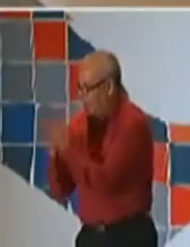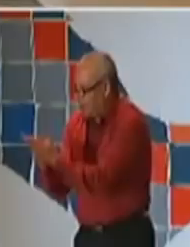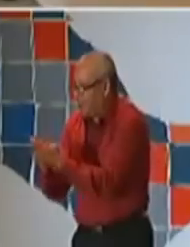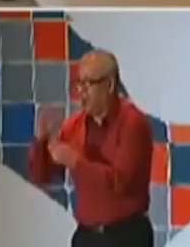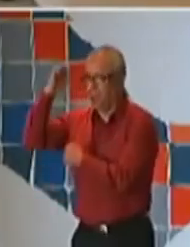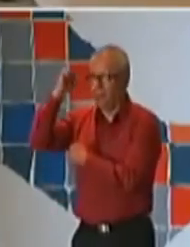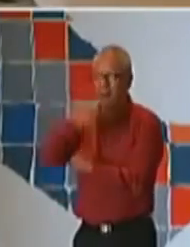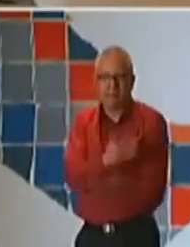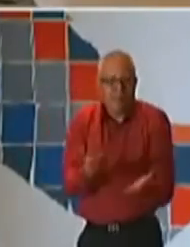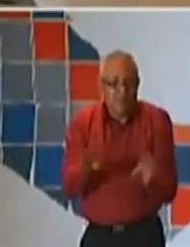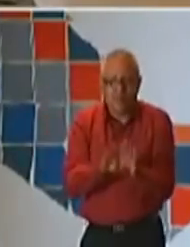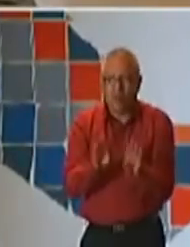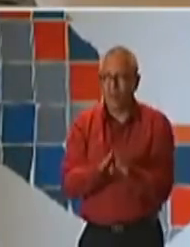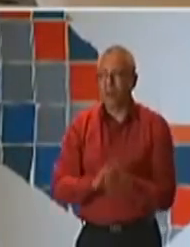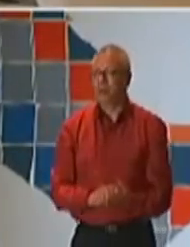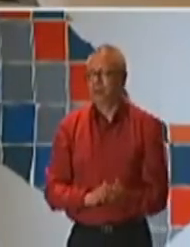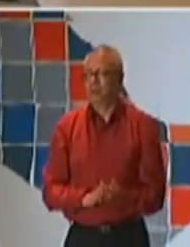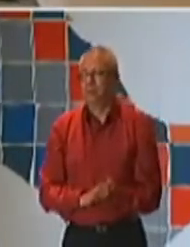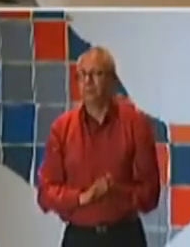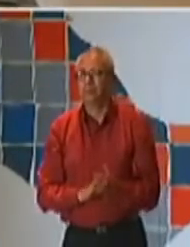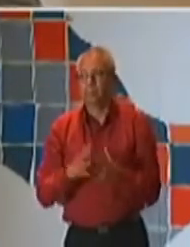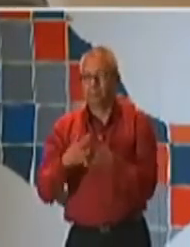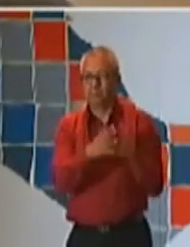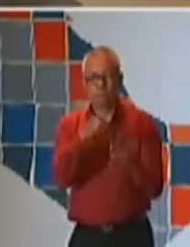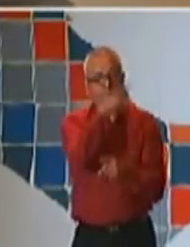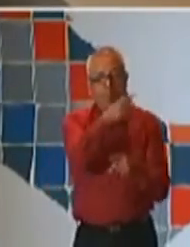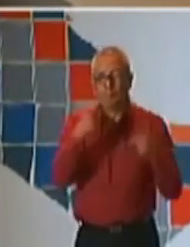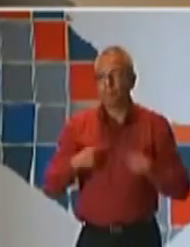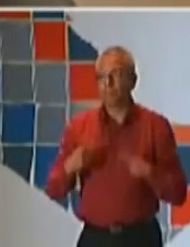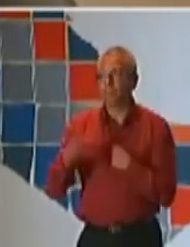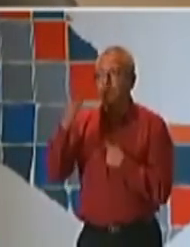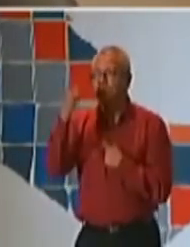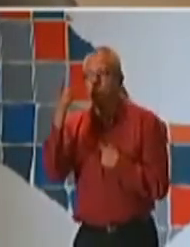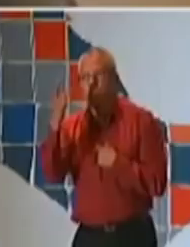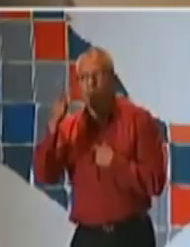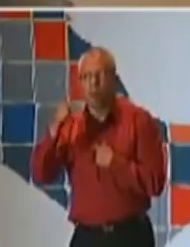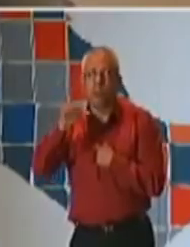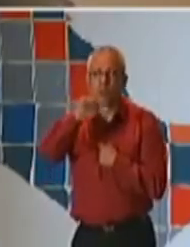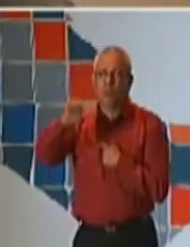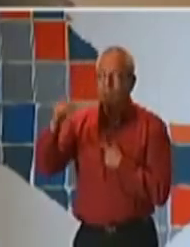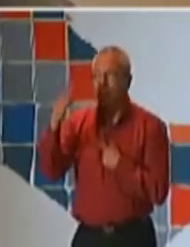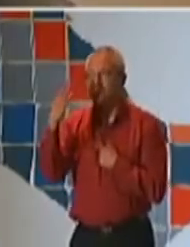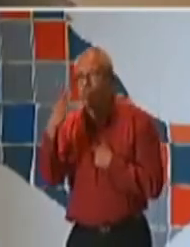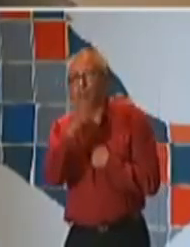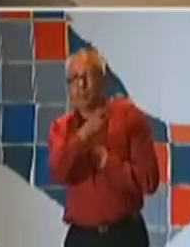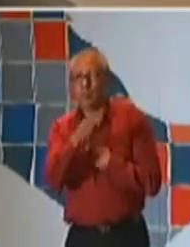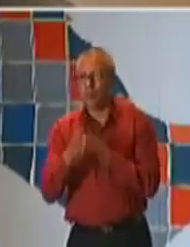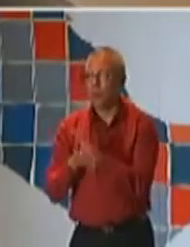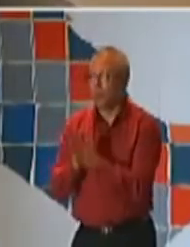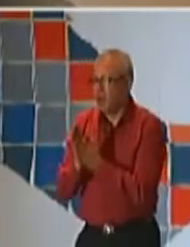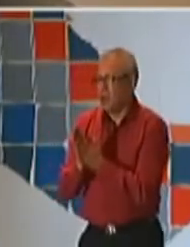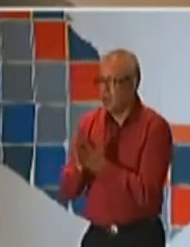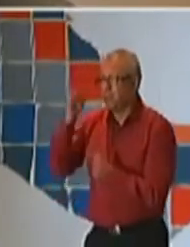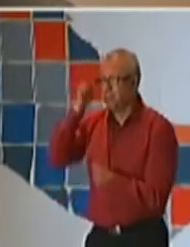de cada cuatro adultos norteamericanos y nueve de cada 10 niños engullen en McDonald's la comida